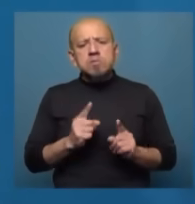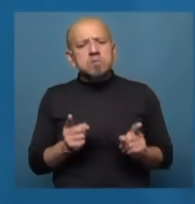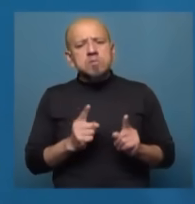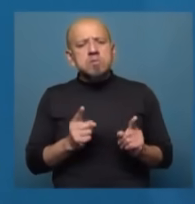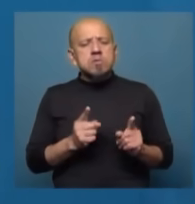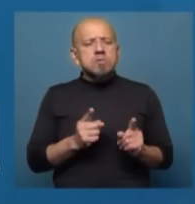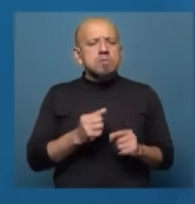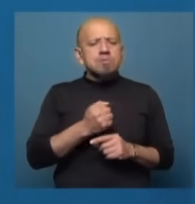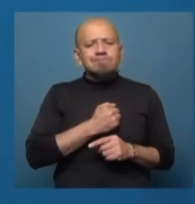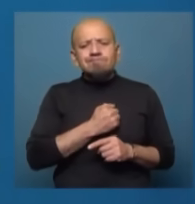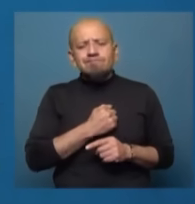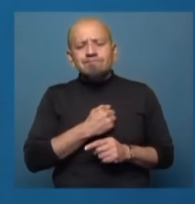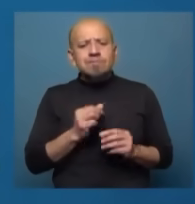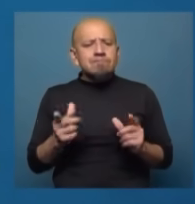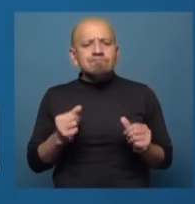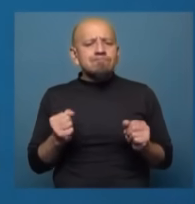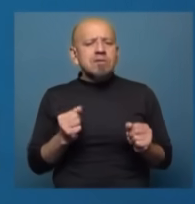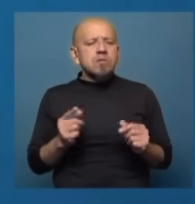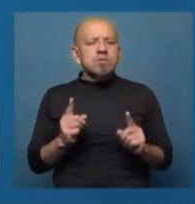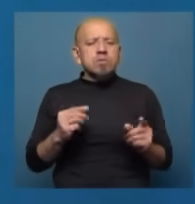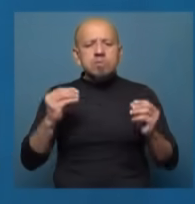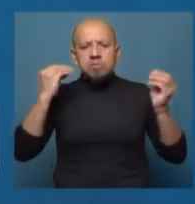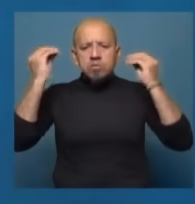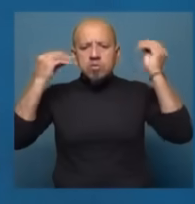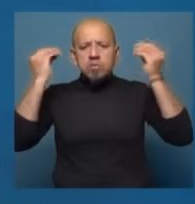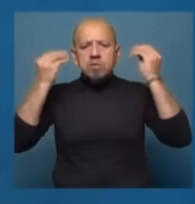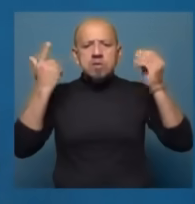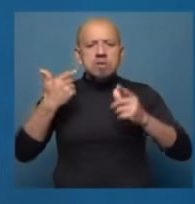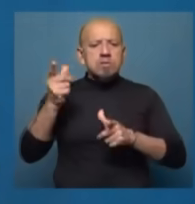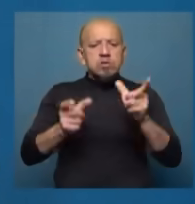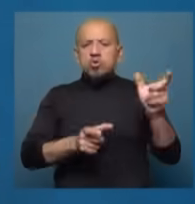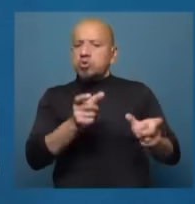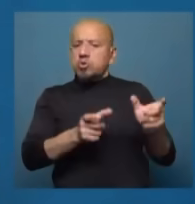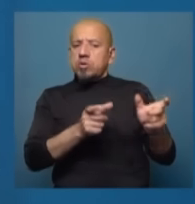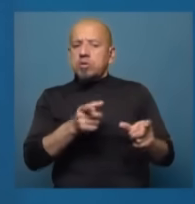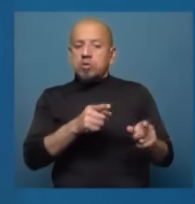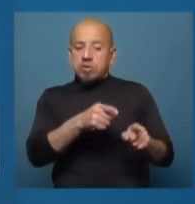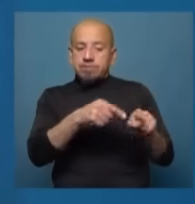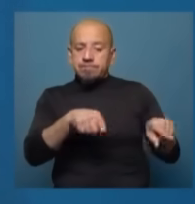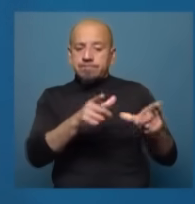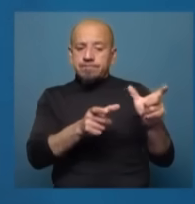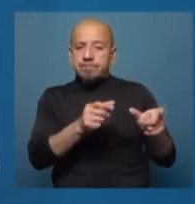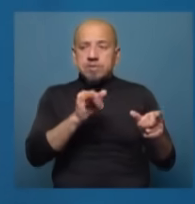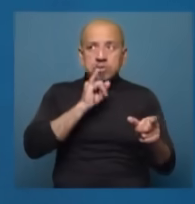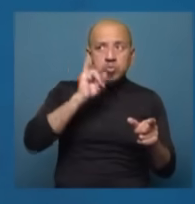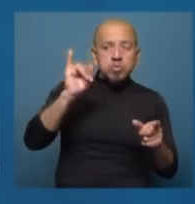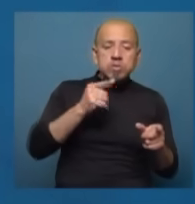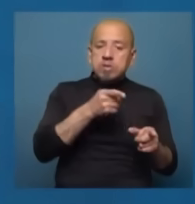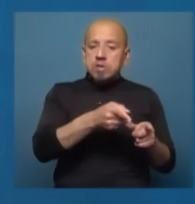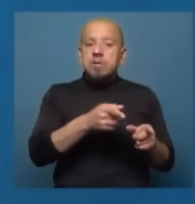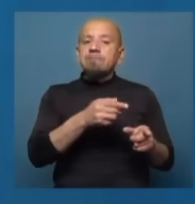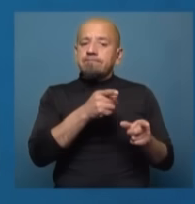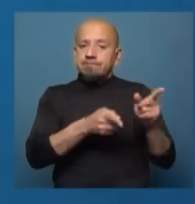yo no sé no es la palabra miedo a mí me preocupan mucho las víctimas me preocupan estas víctimas que patrocinamos y las que